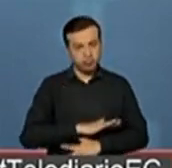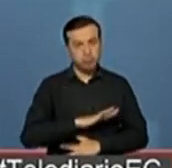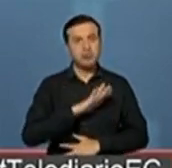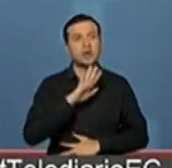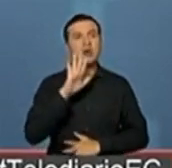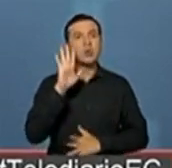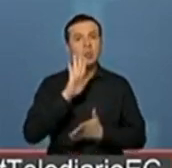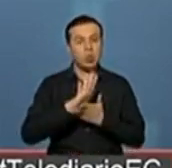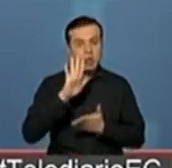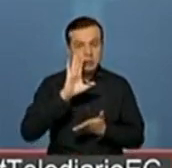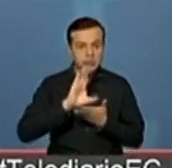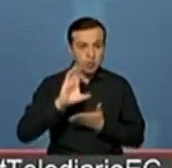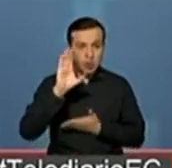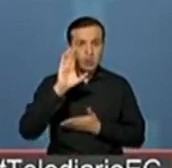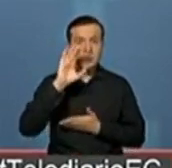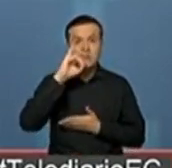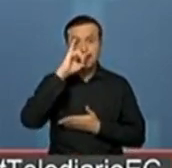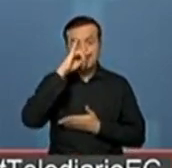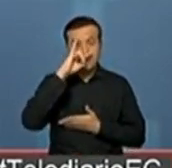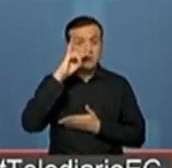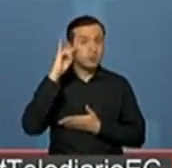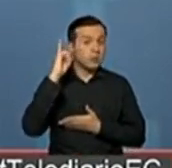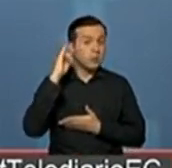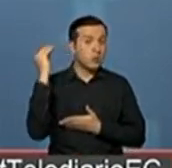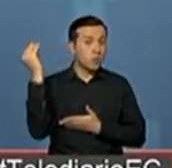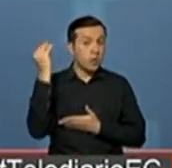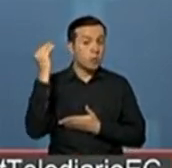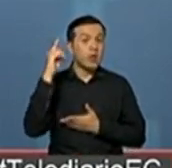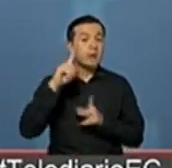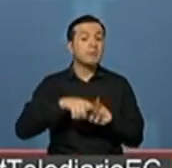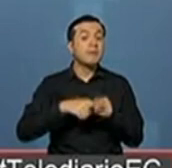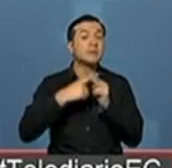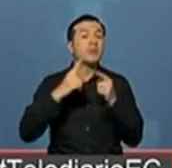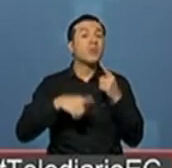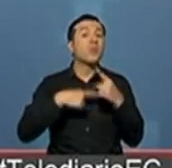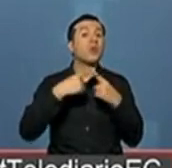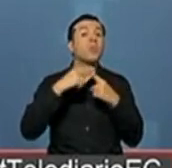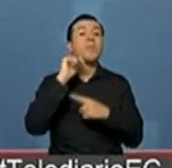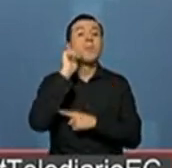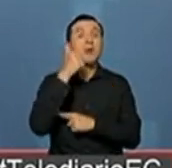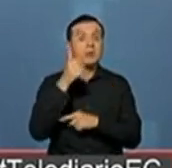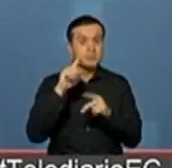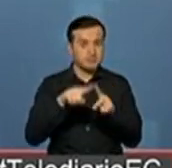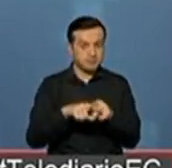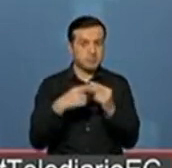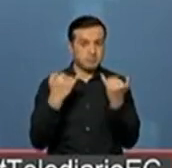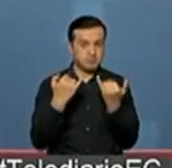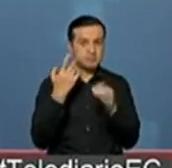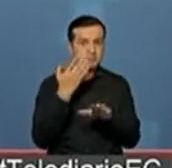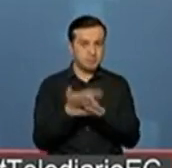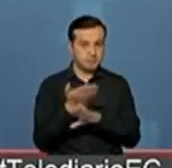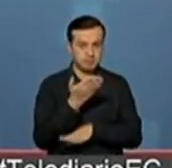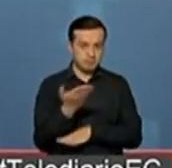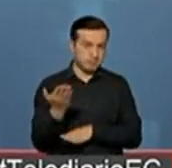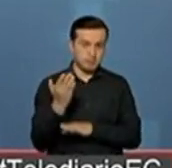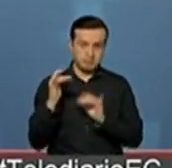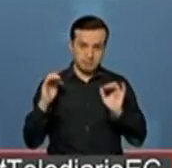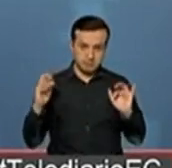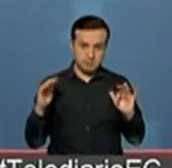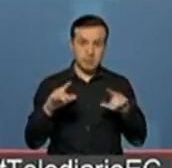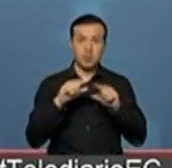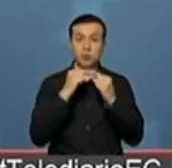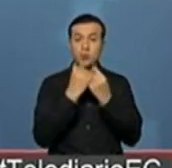para nuestros niños y jóvenes para el día de mañana. Vamos ya al análisis del tema planteado, y es que la movilización del